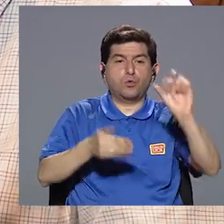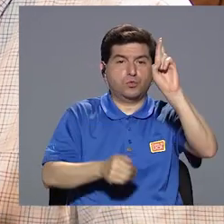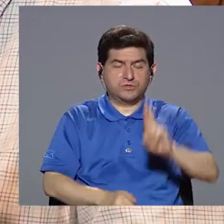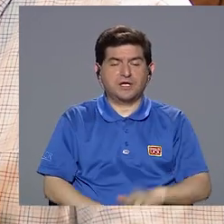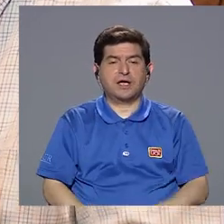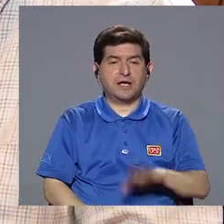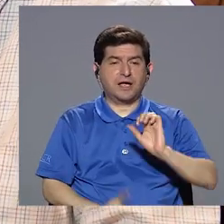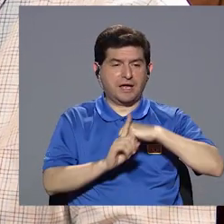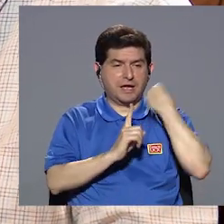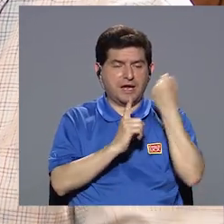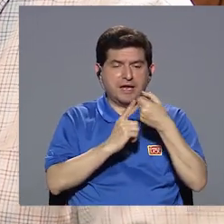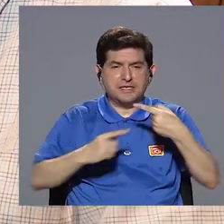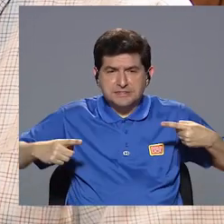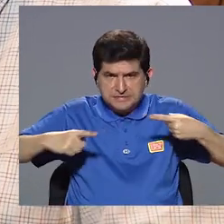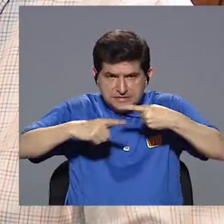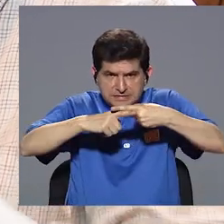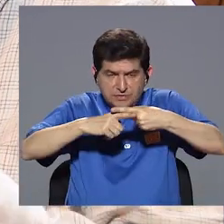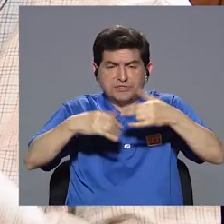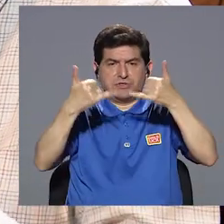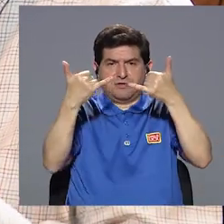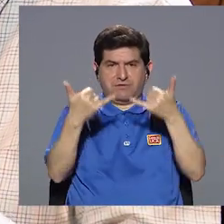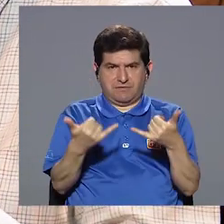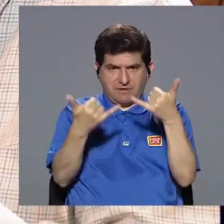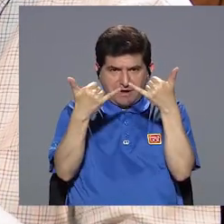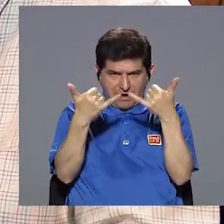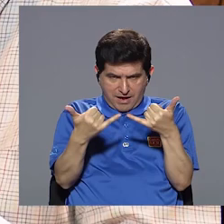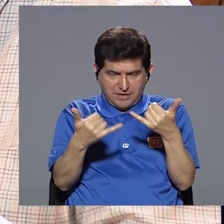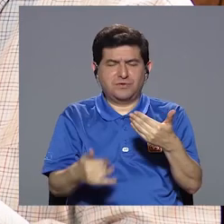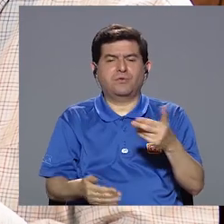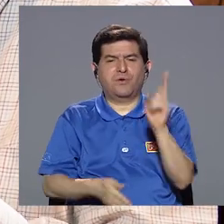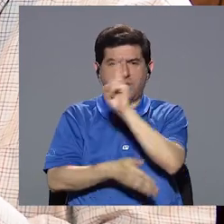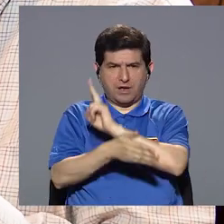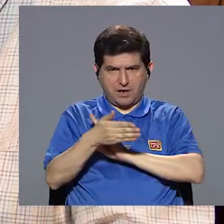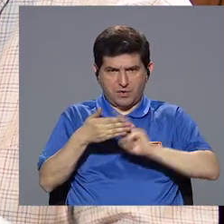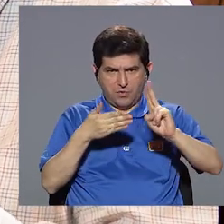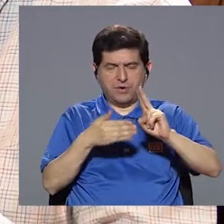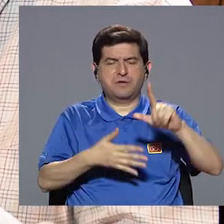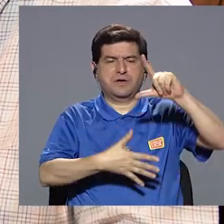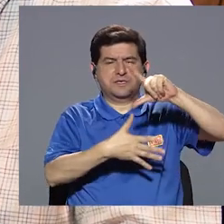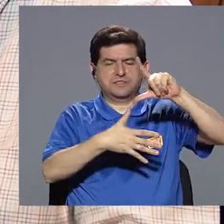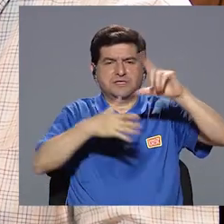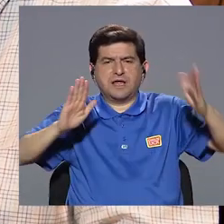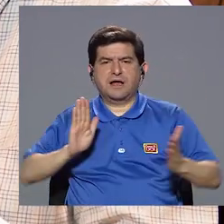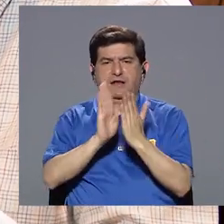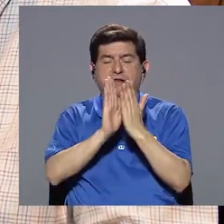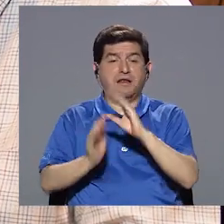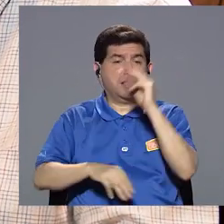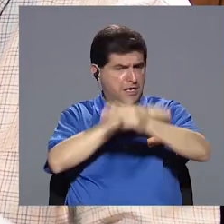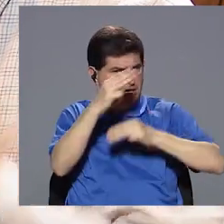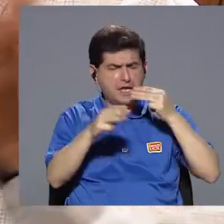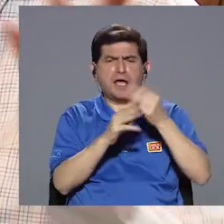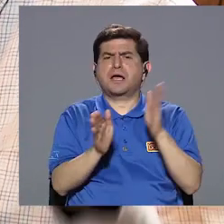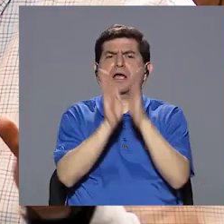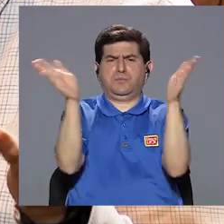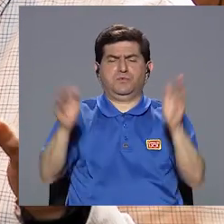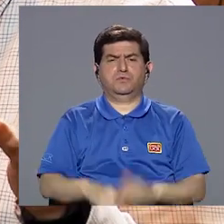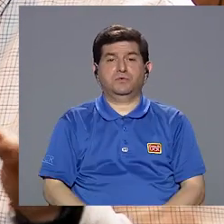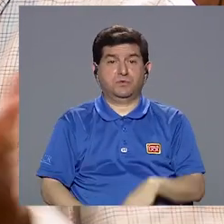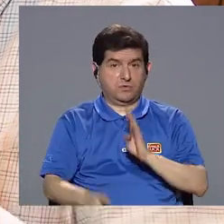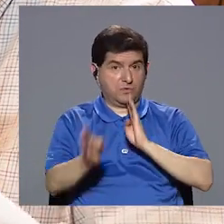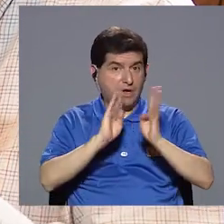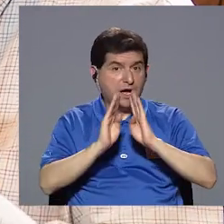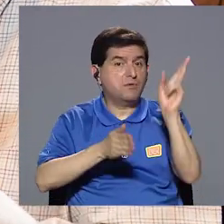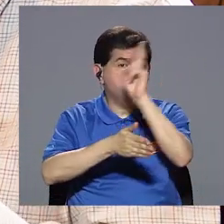universidad de costa rica en sus encrucijadas por la situación actual y por la que atraviesa en azul es en américa latina y en el